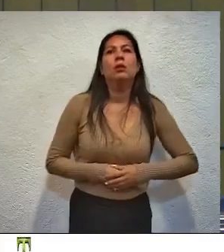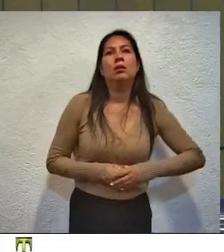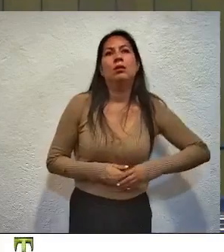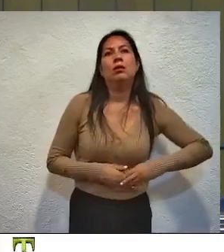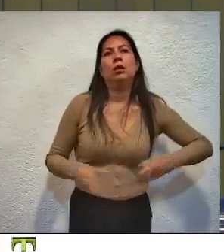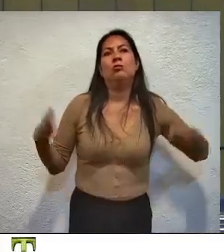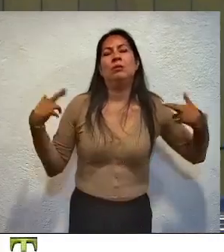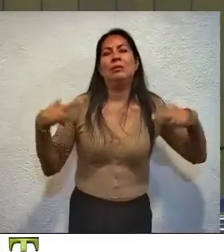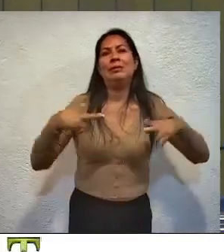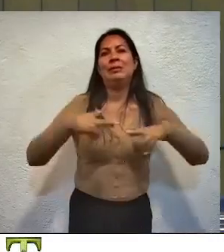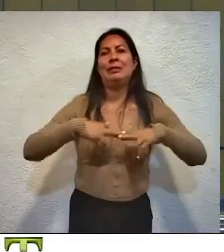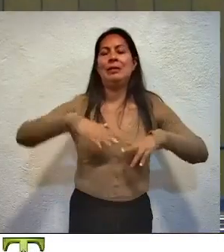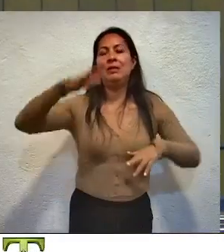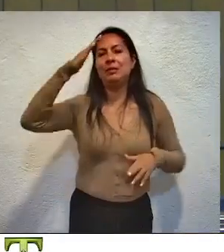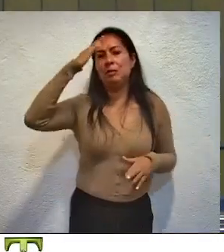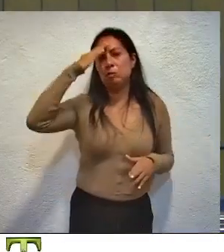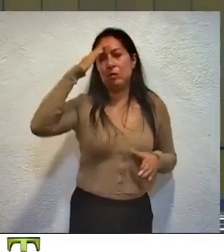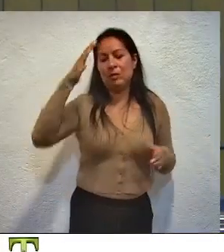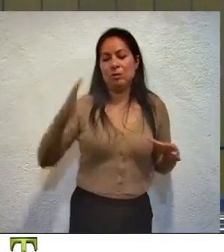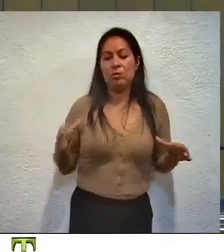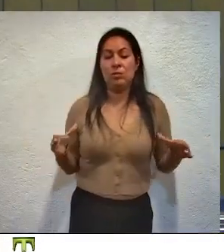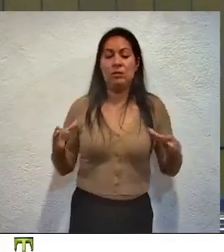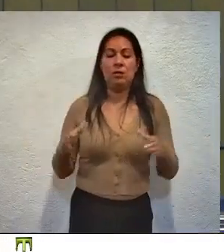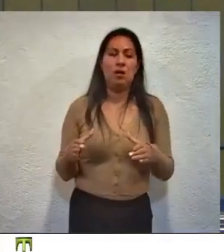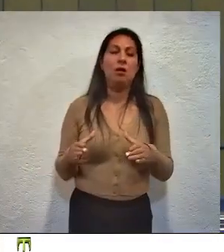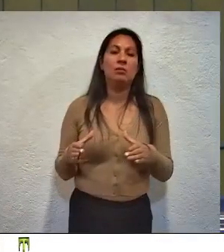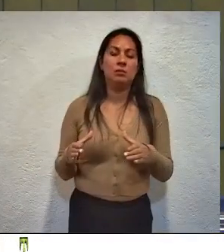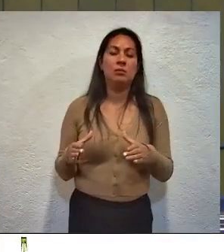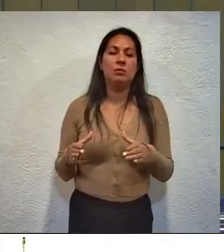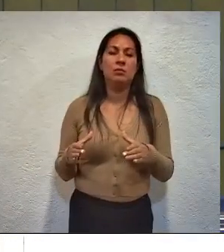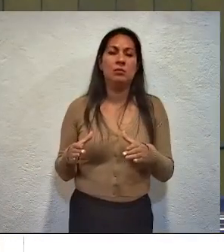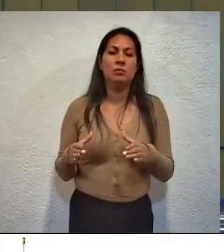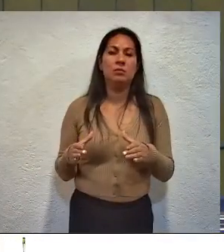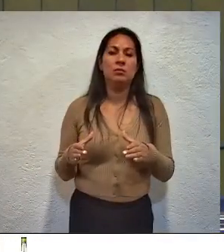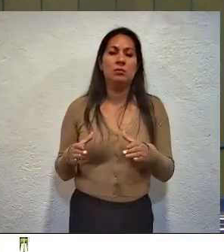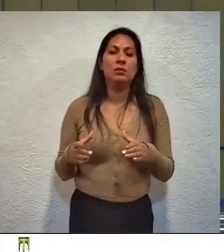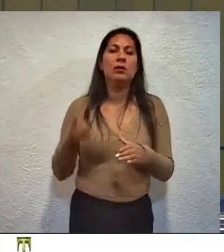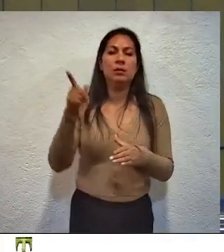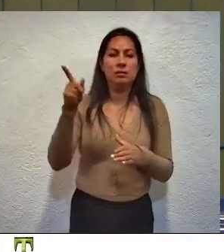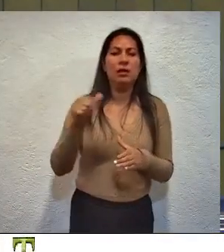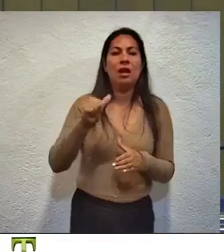los representantes y autoridades comunitarias que coexisten en